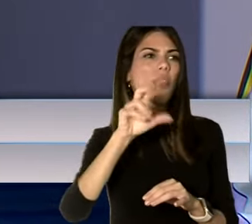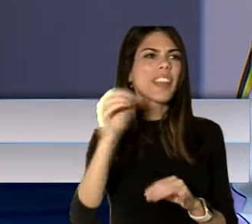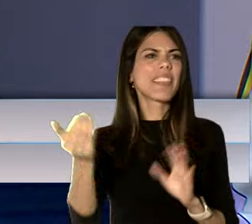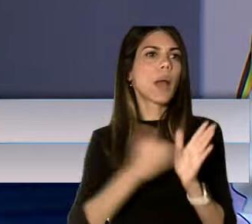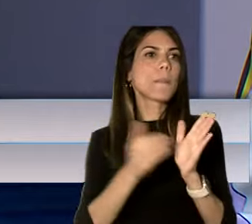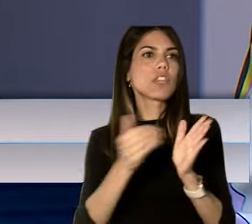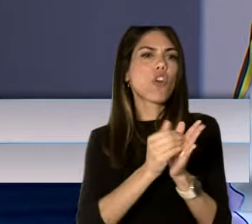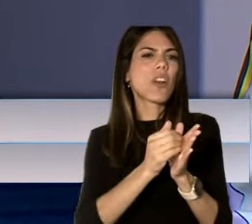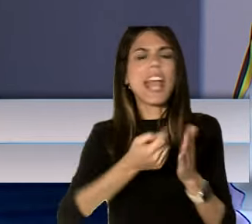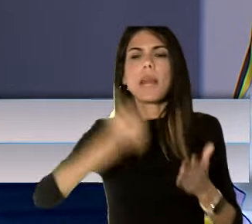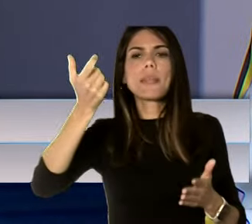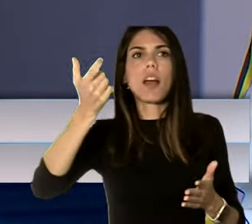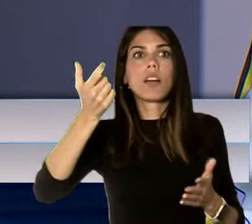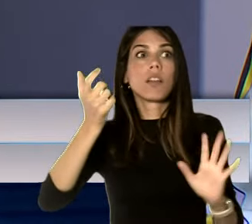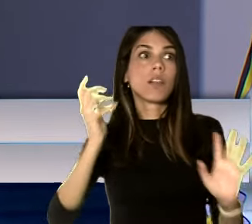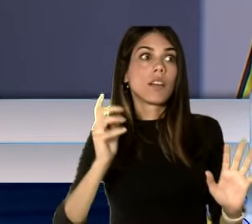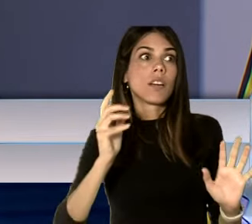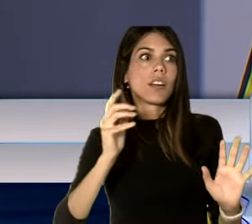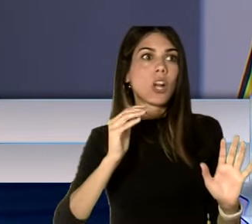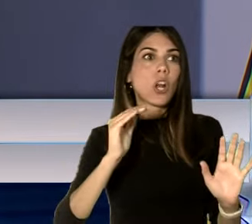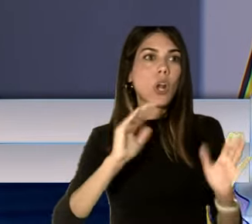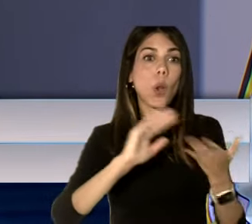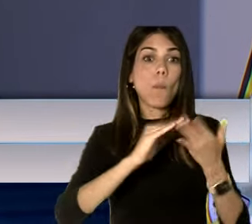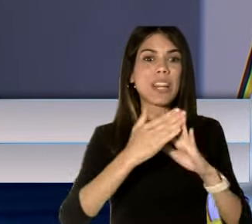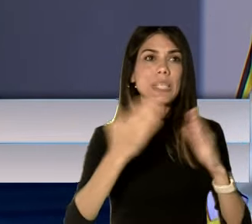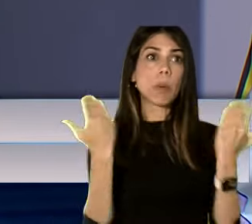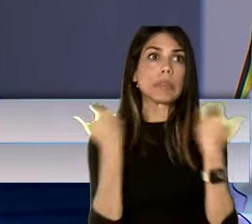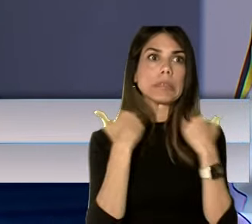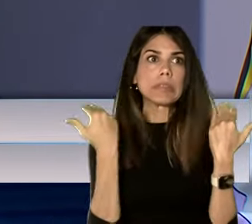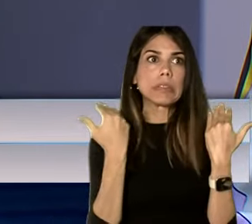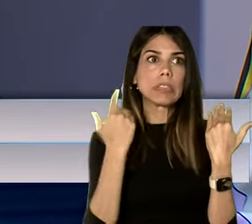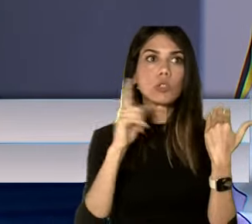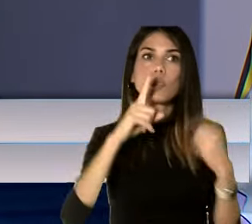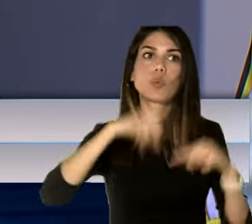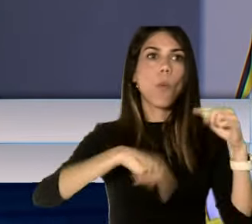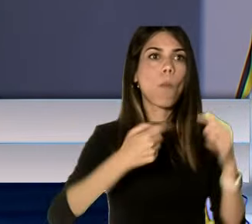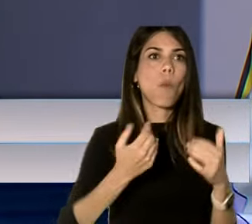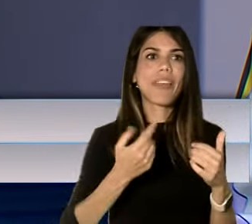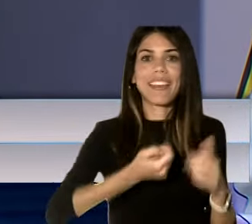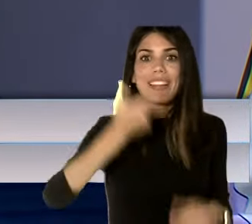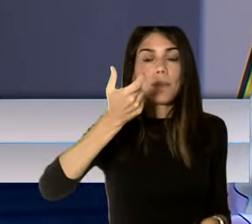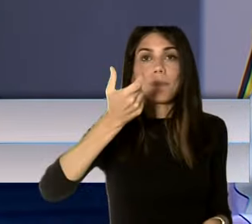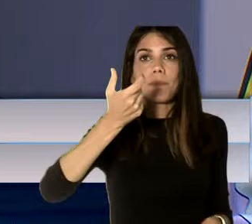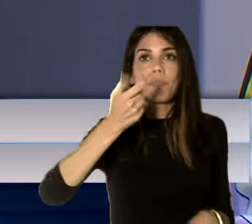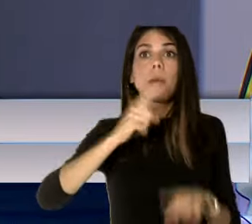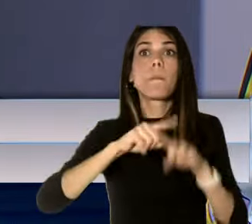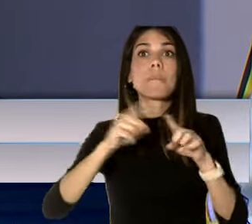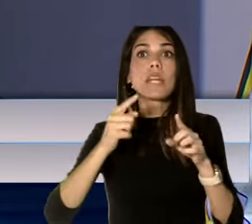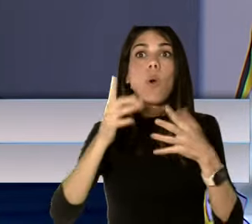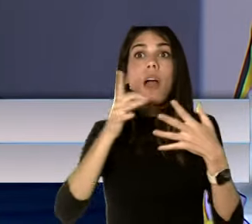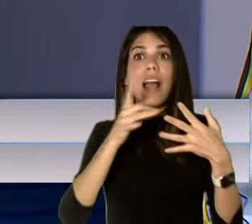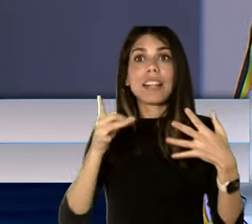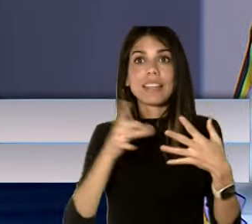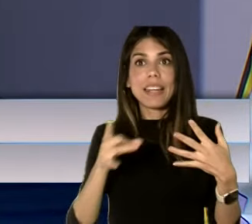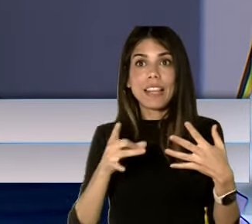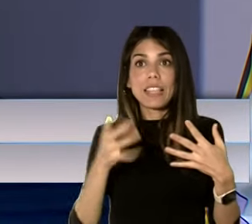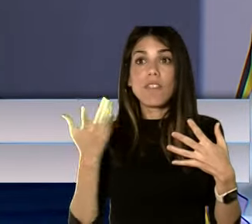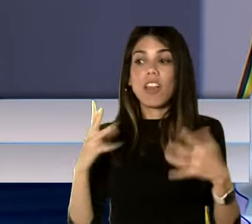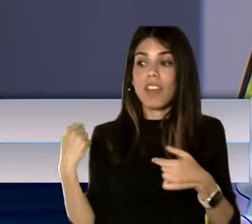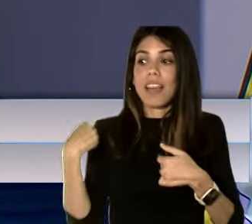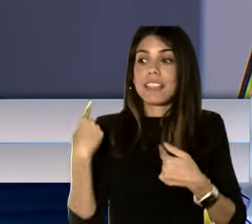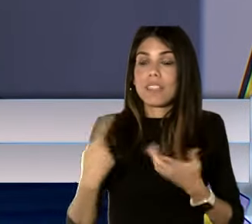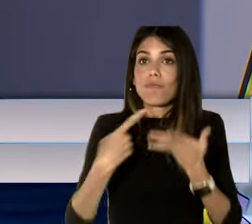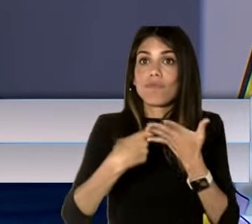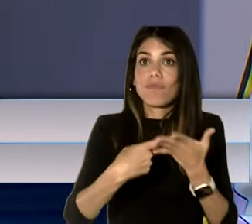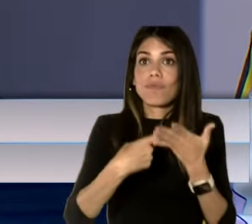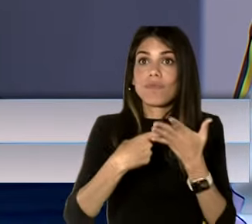millones Así que hay que ver cómo se puede sustituir si lo vas a eliminar pero yo creo que la alternativa que ya se viene discutiendo